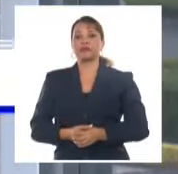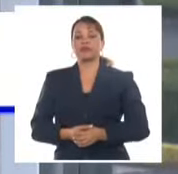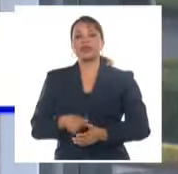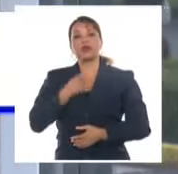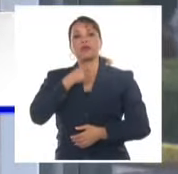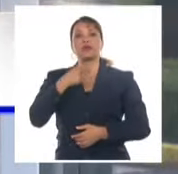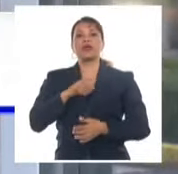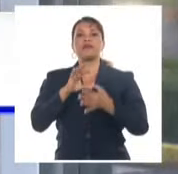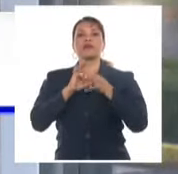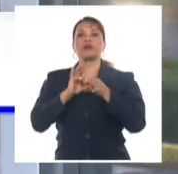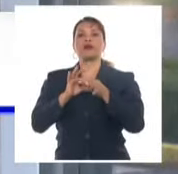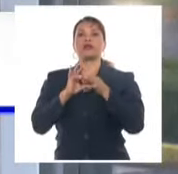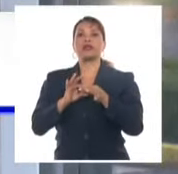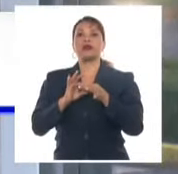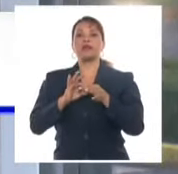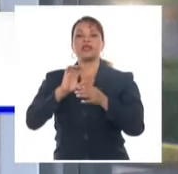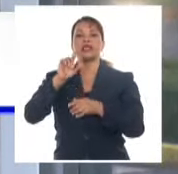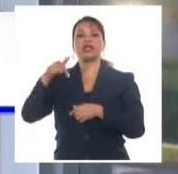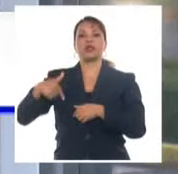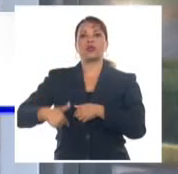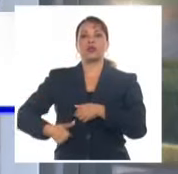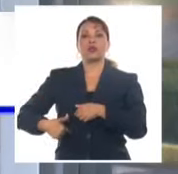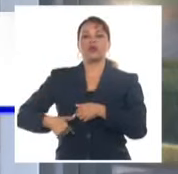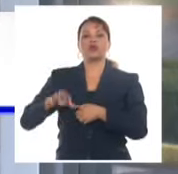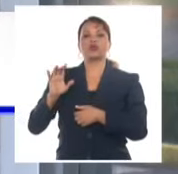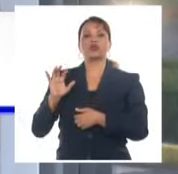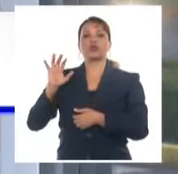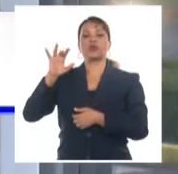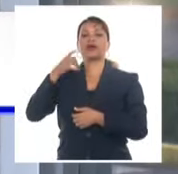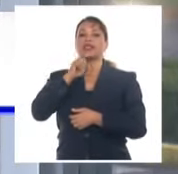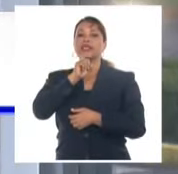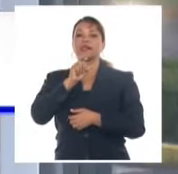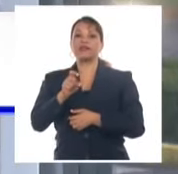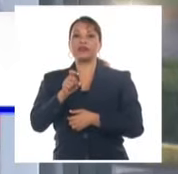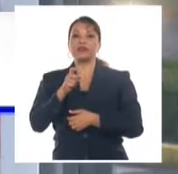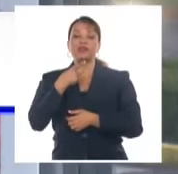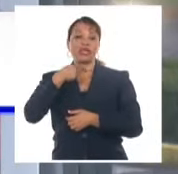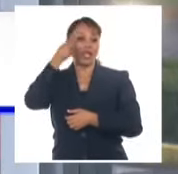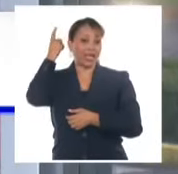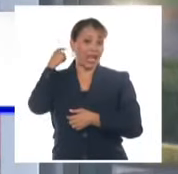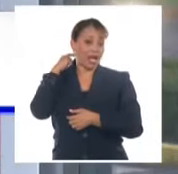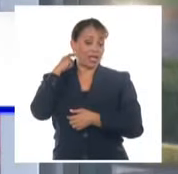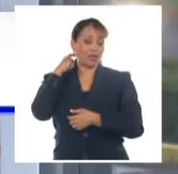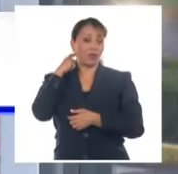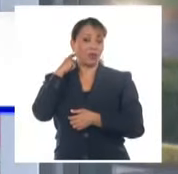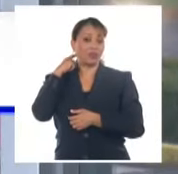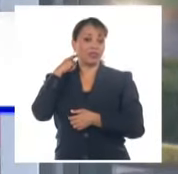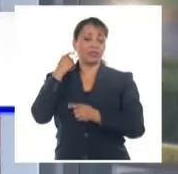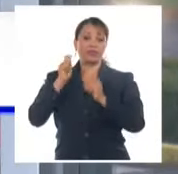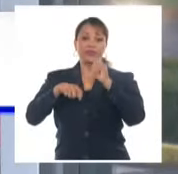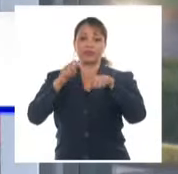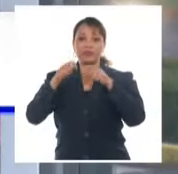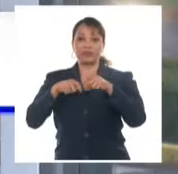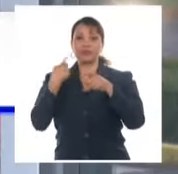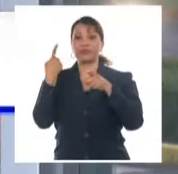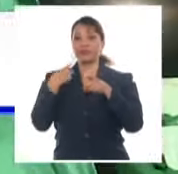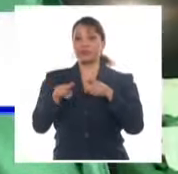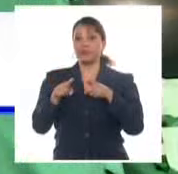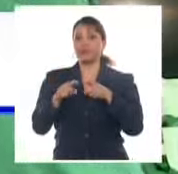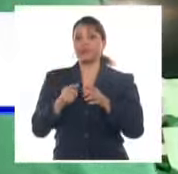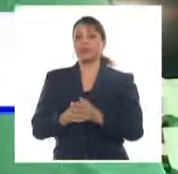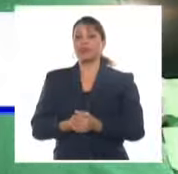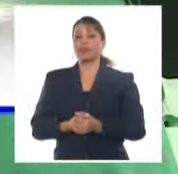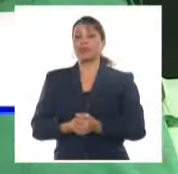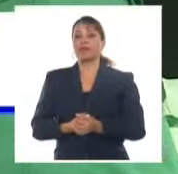en donal endoscópica extendida para tumores complejos de la de la base del cráneo te puedo hablar también de la abordaje 360